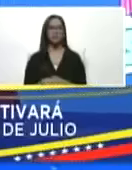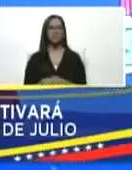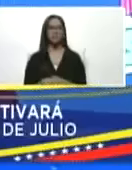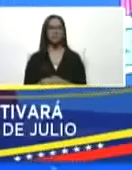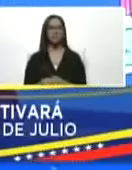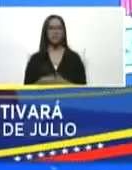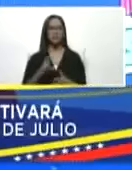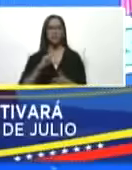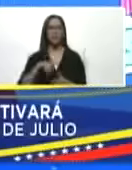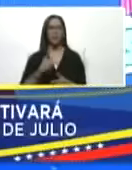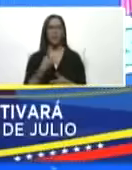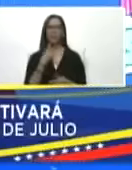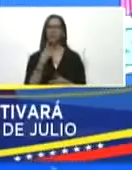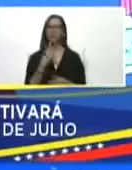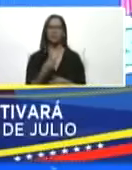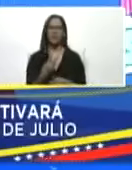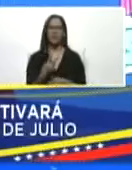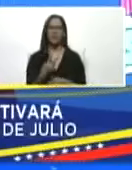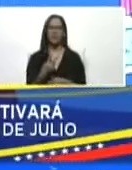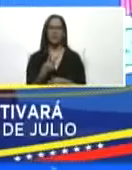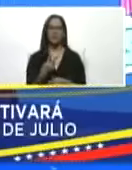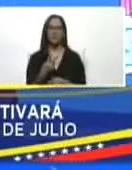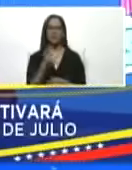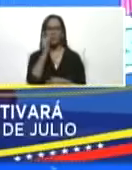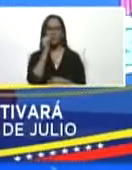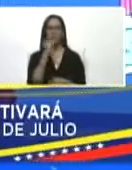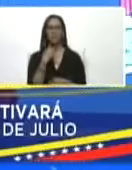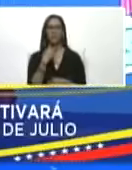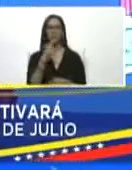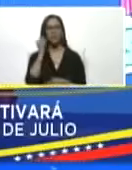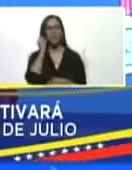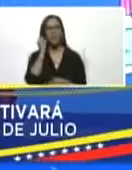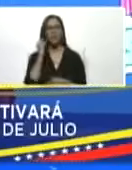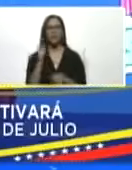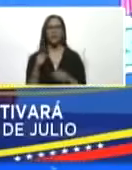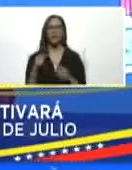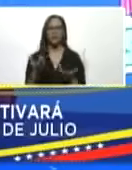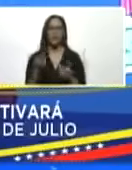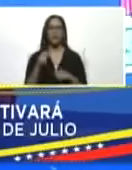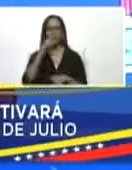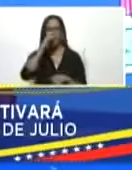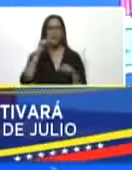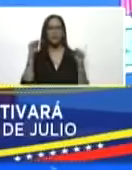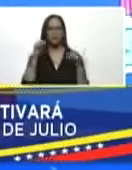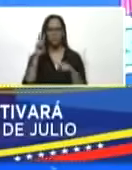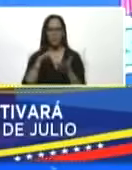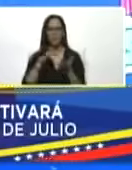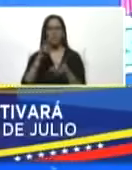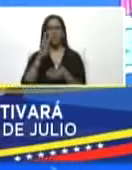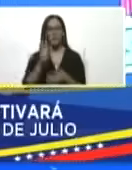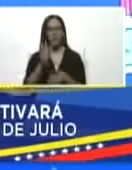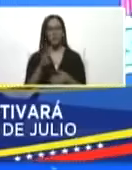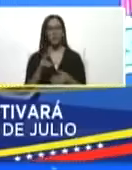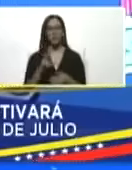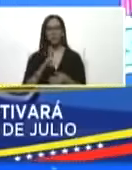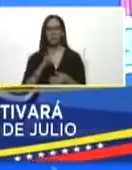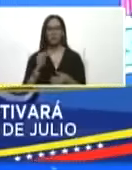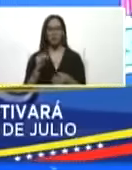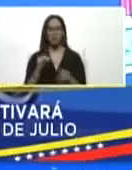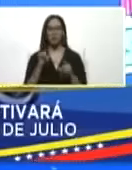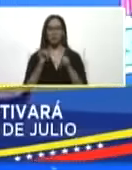No puede haber vocero o vocera en esta época del año 2024 que no sea